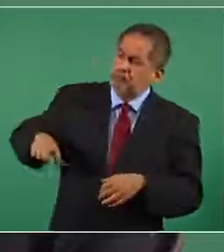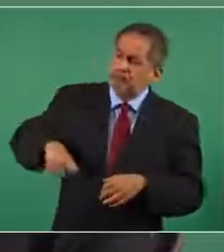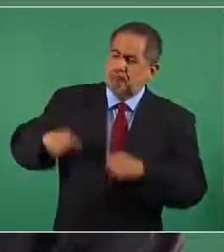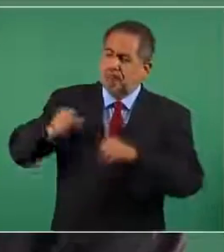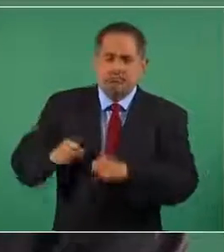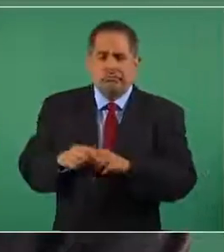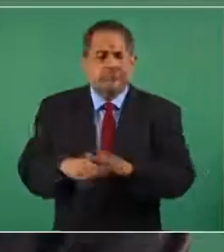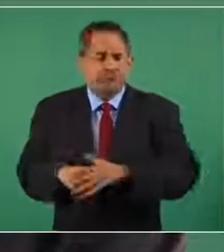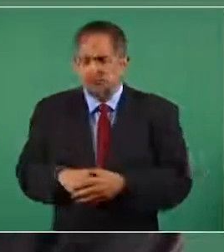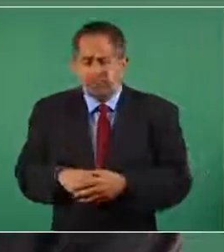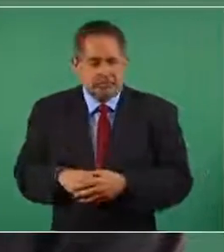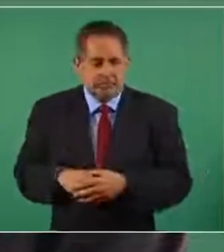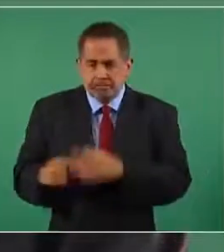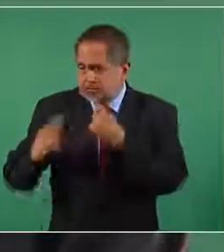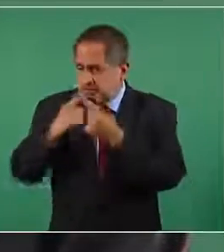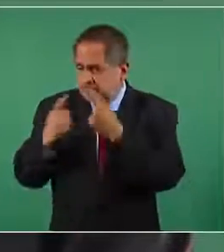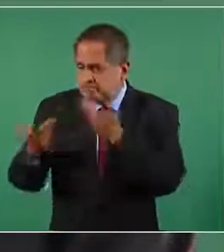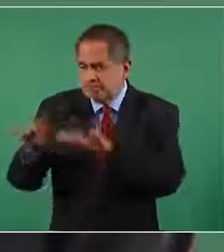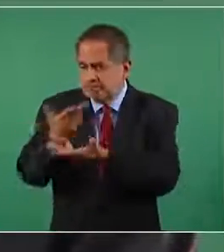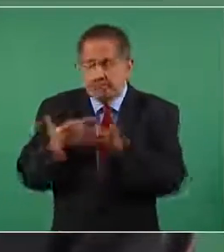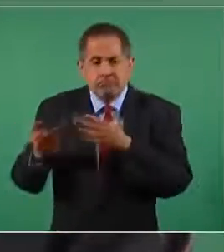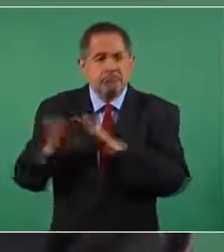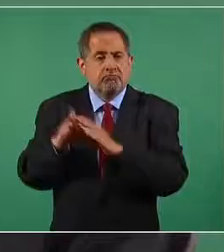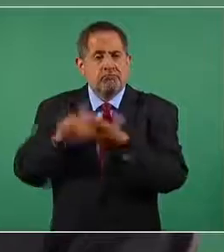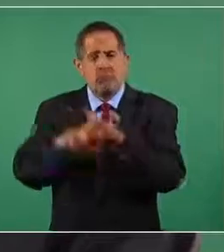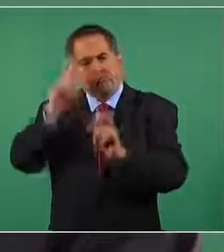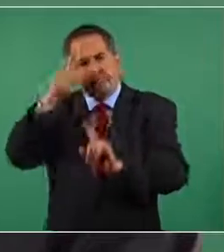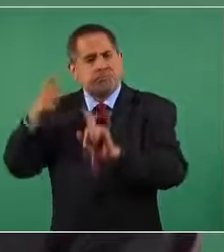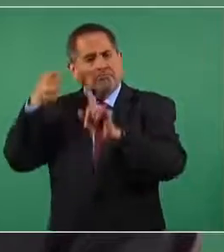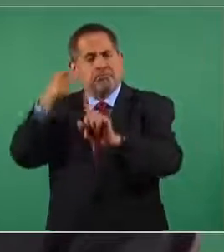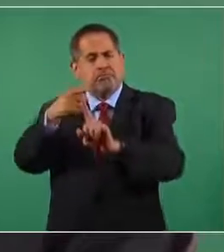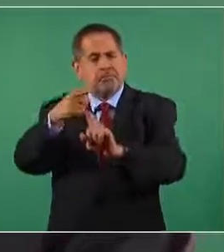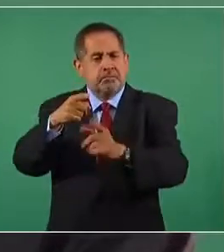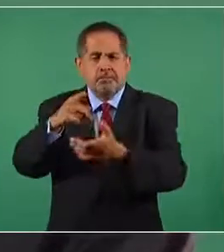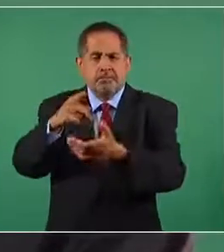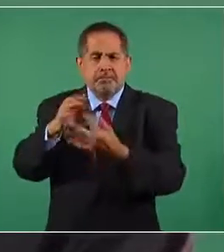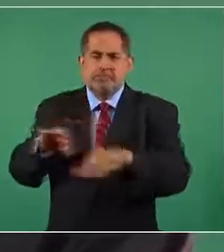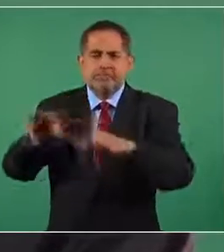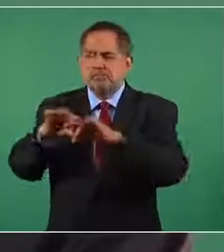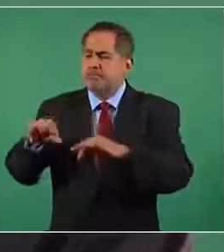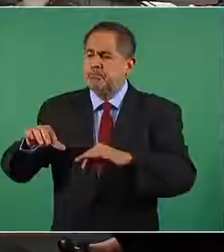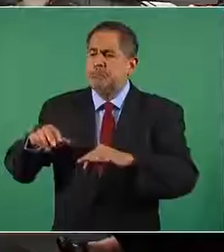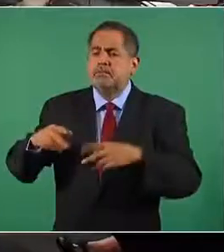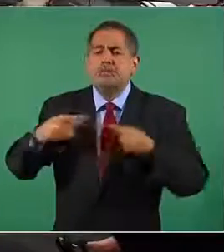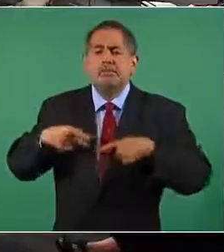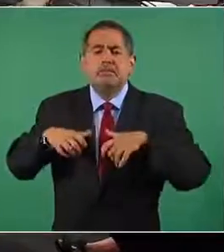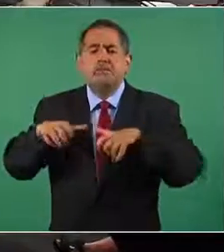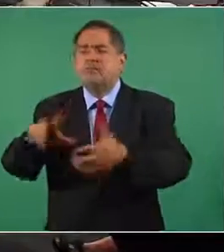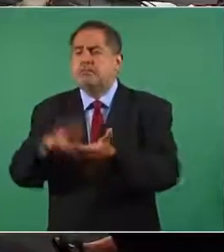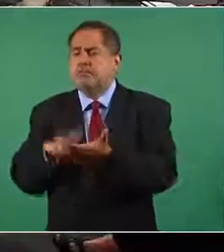se resuelven las cosas siempre poniendo por delante el interés general.